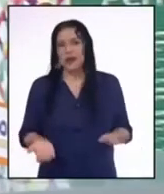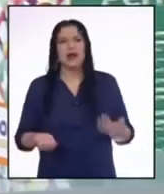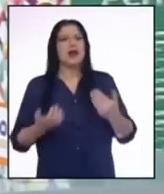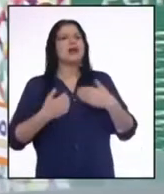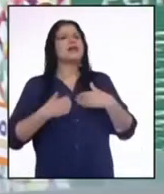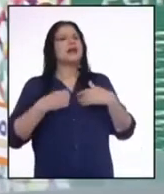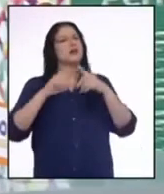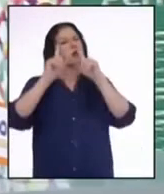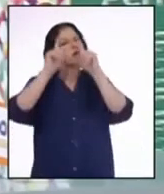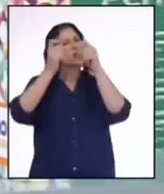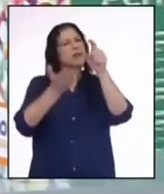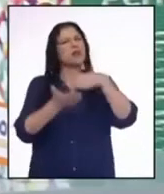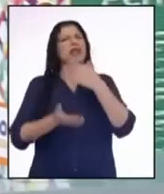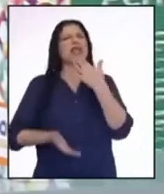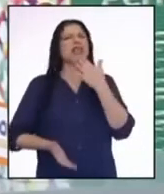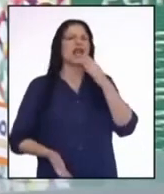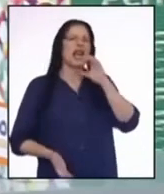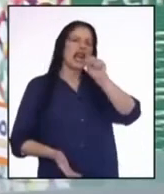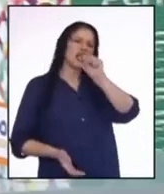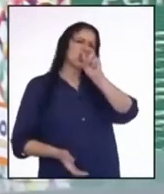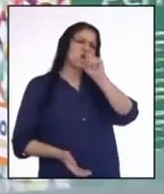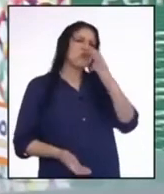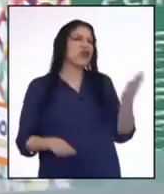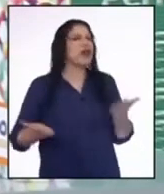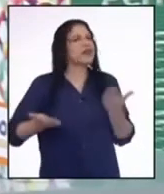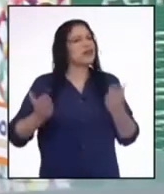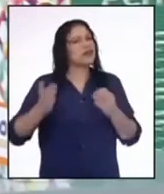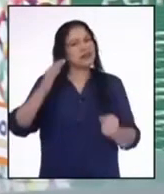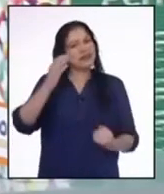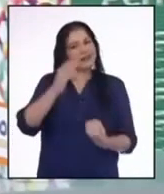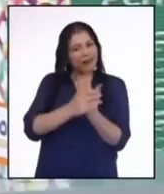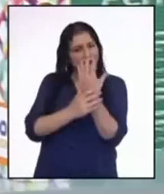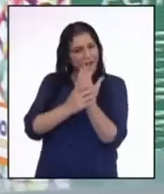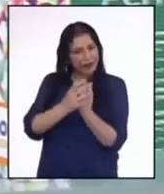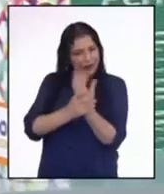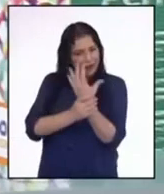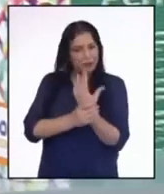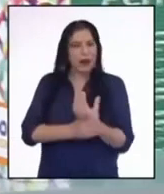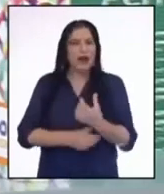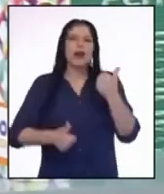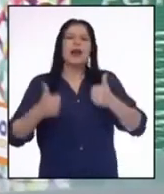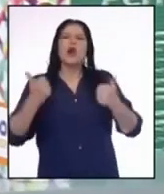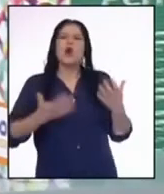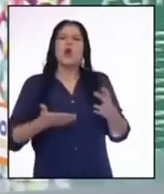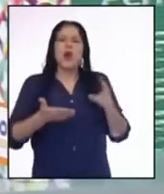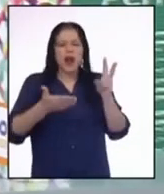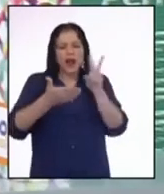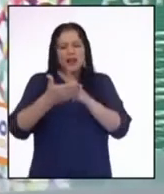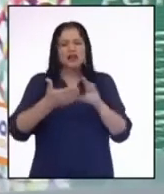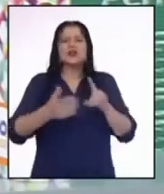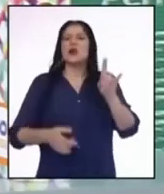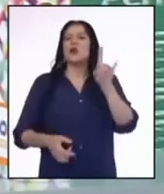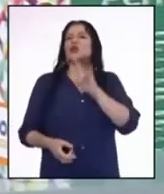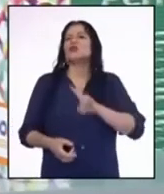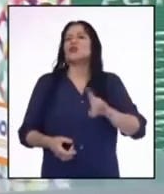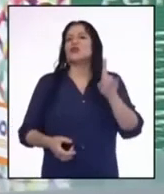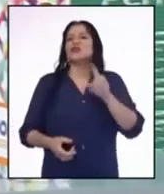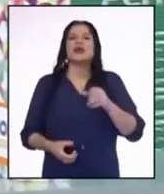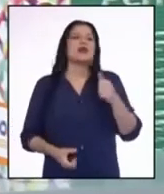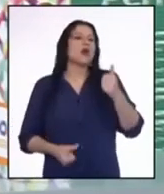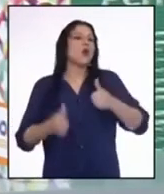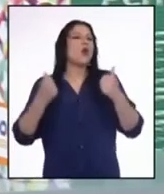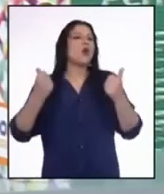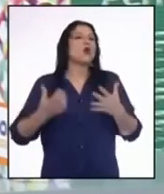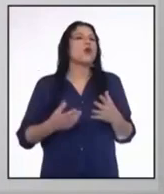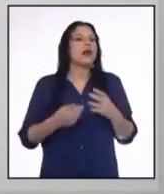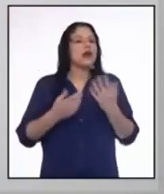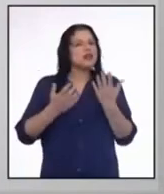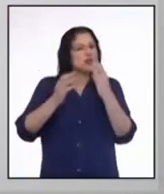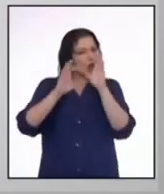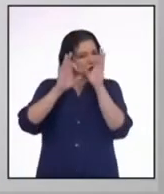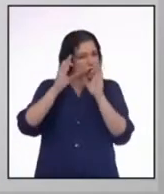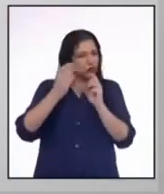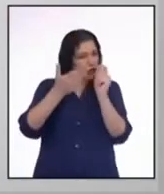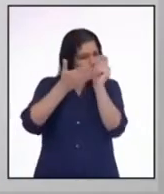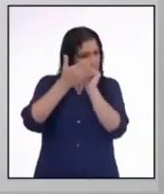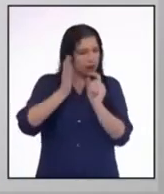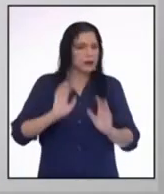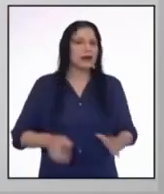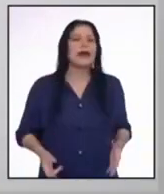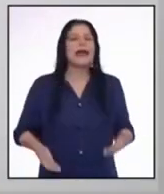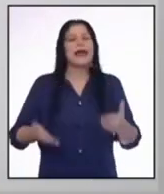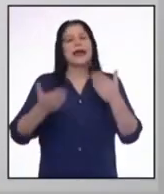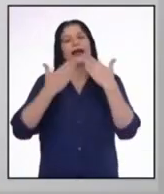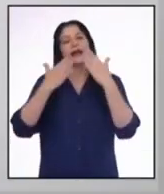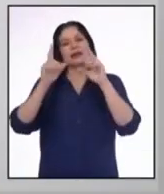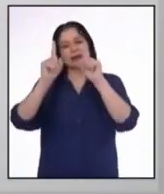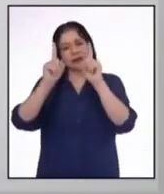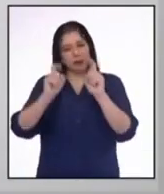una consulta de Sofía desde Arequipa. Ella nos dice, ¿qué tipo de texto se ha utilizado y cuál ha sido su formato? Gracias